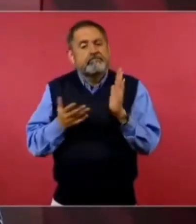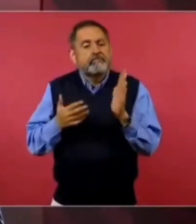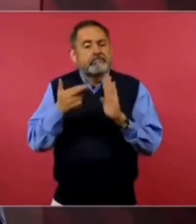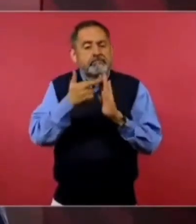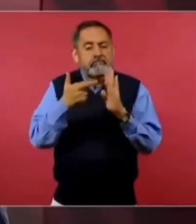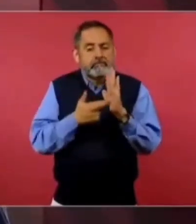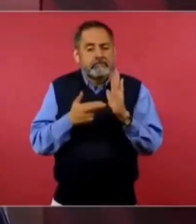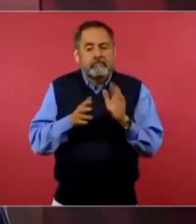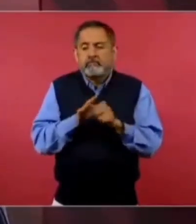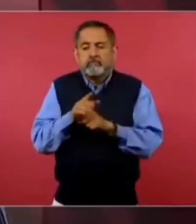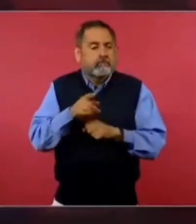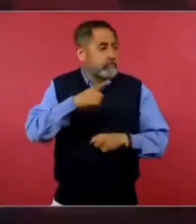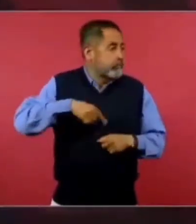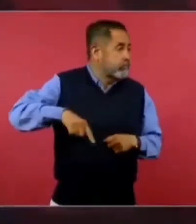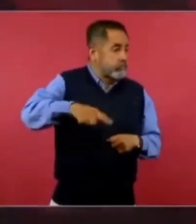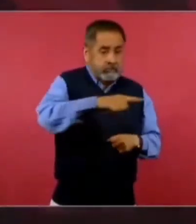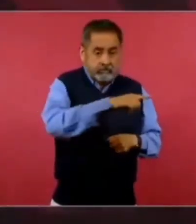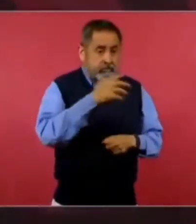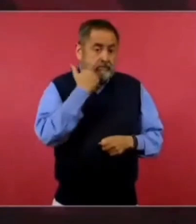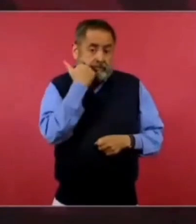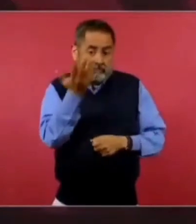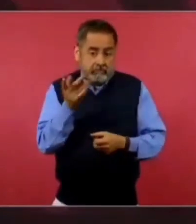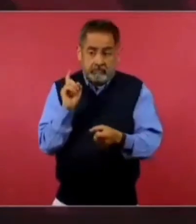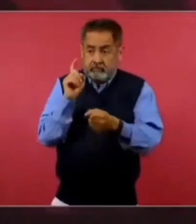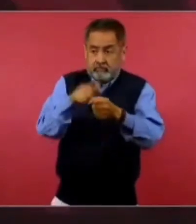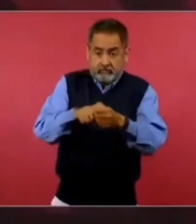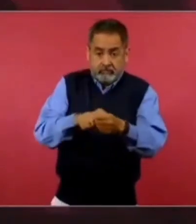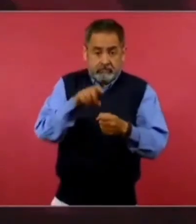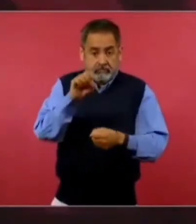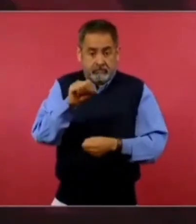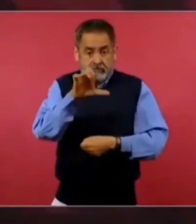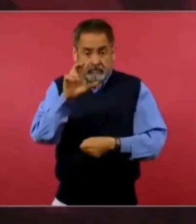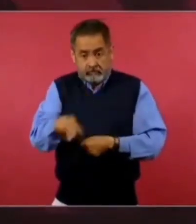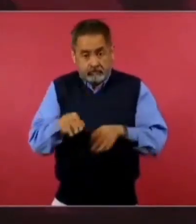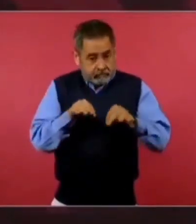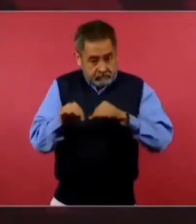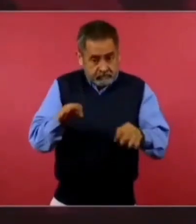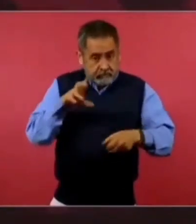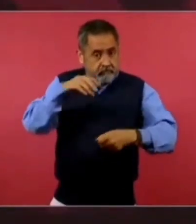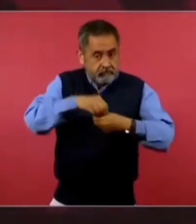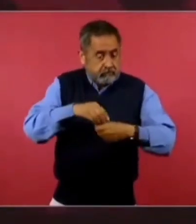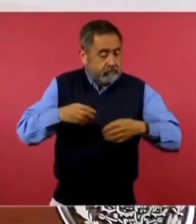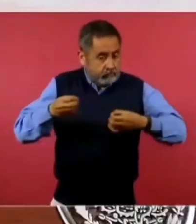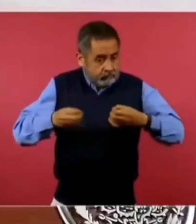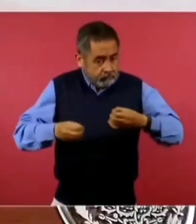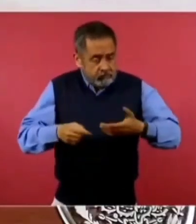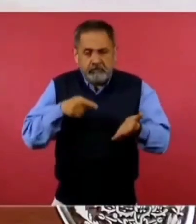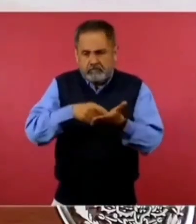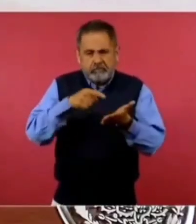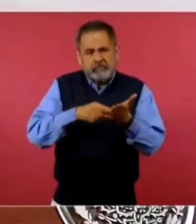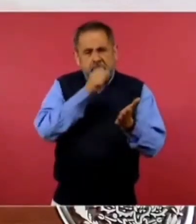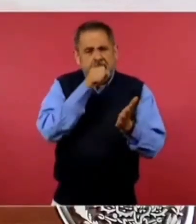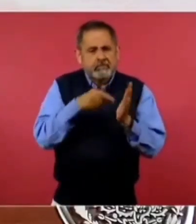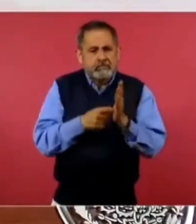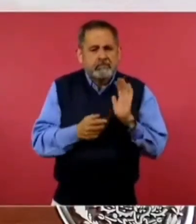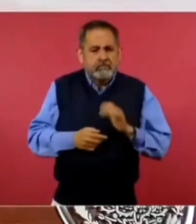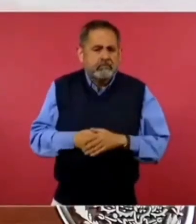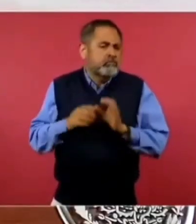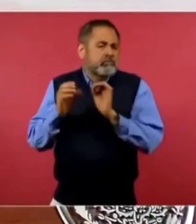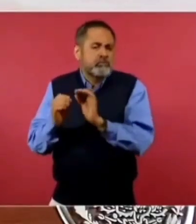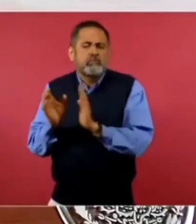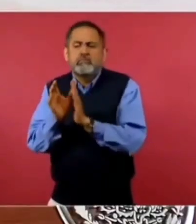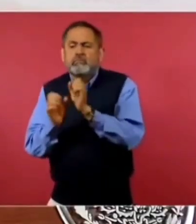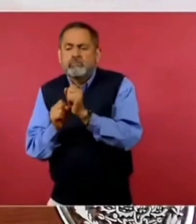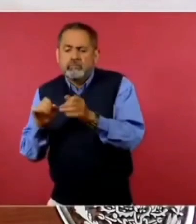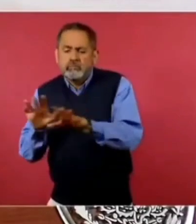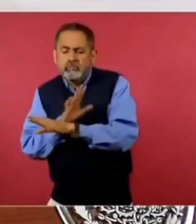los requisitos, lo más específico, o también en la misma reforma